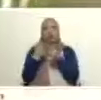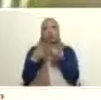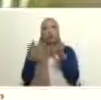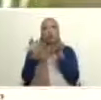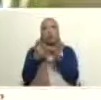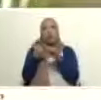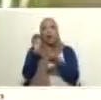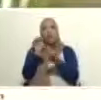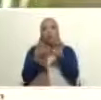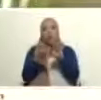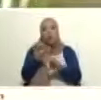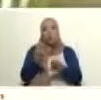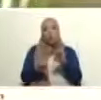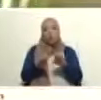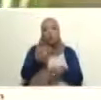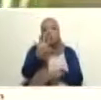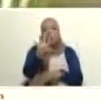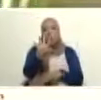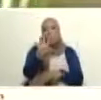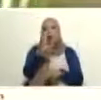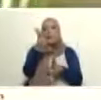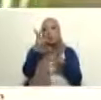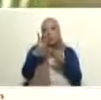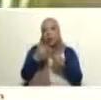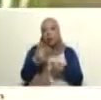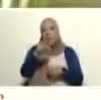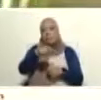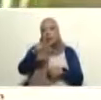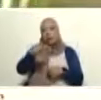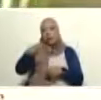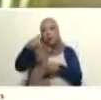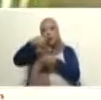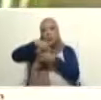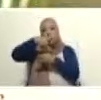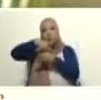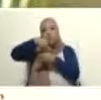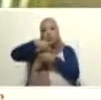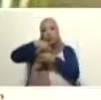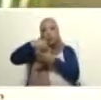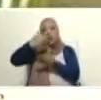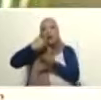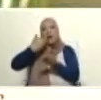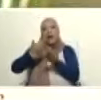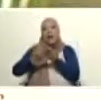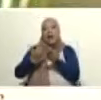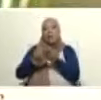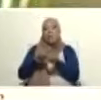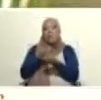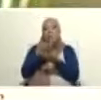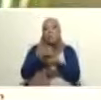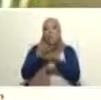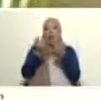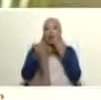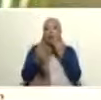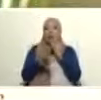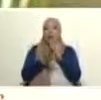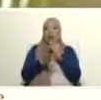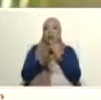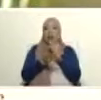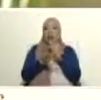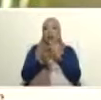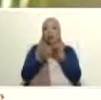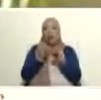auditoría de cuántos votaron, de el acta que emite de manera tecnológica la